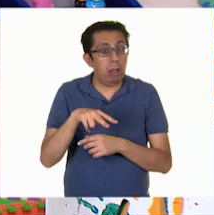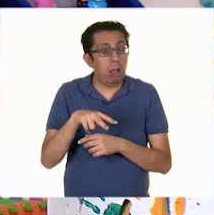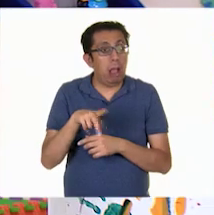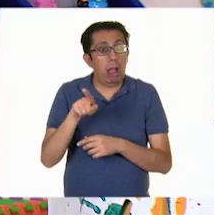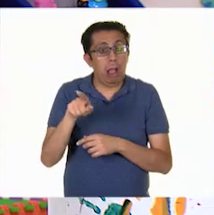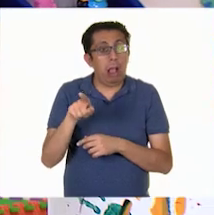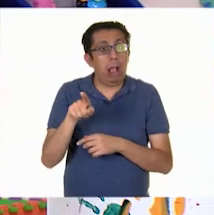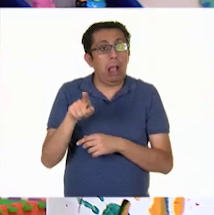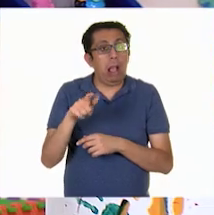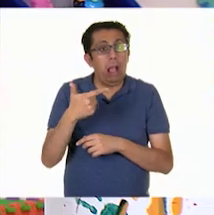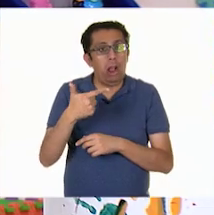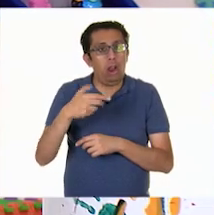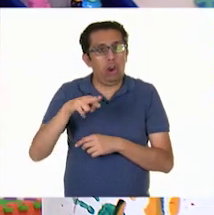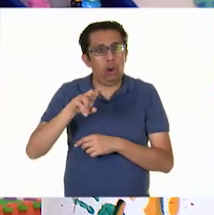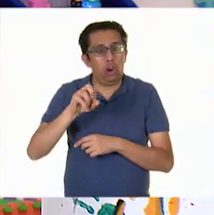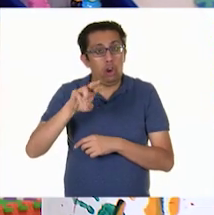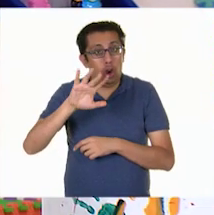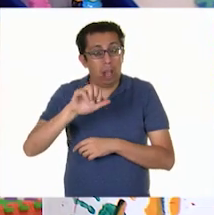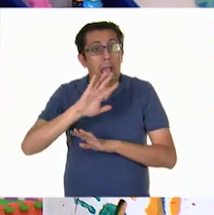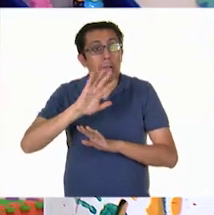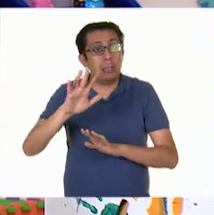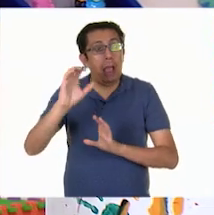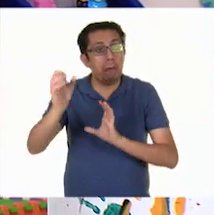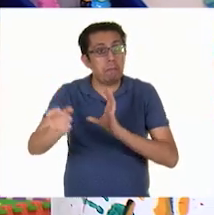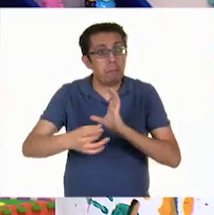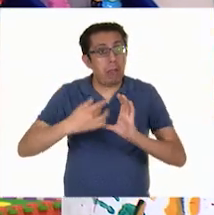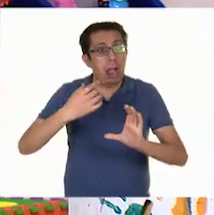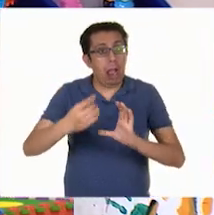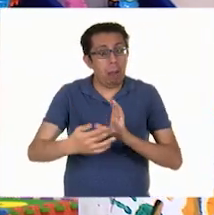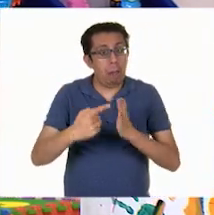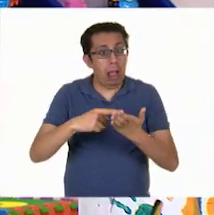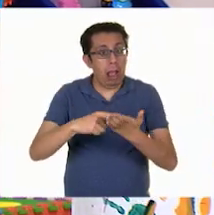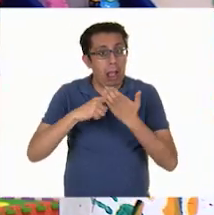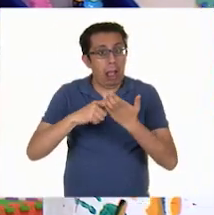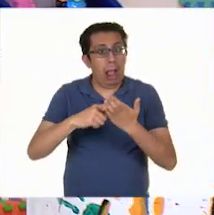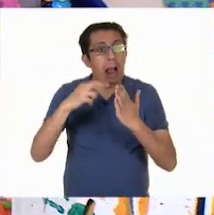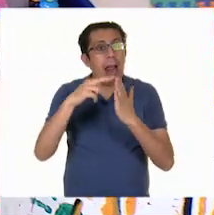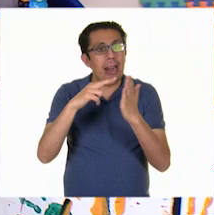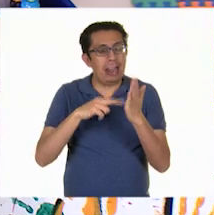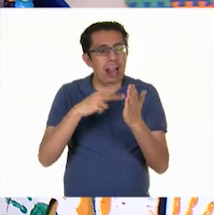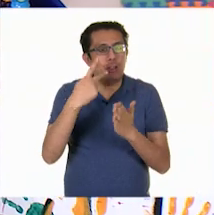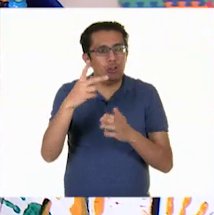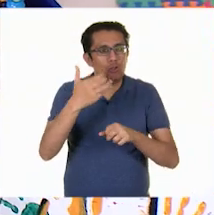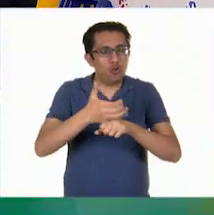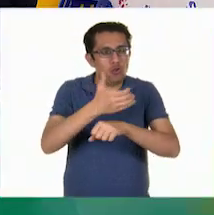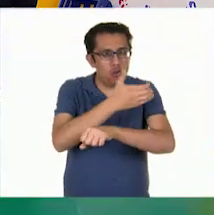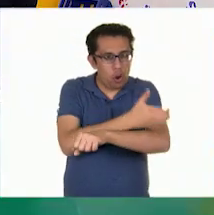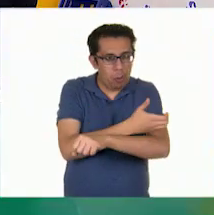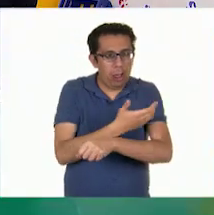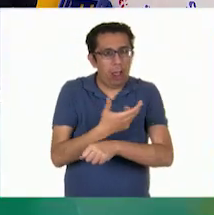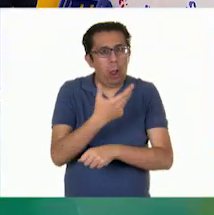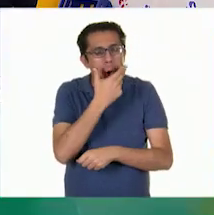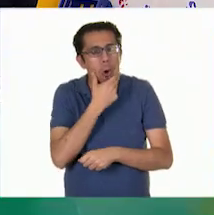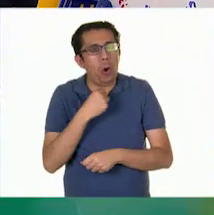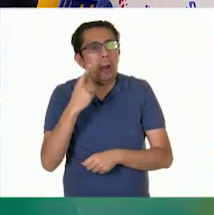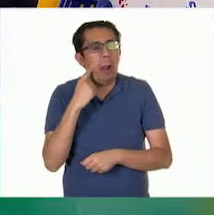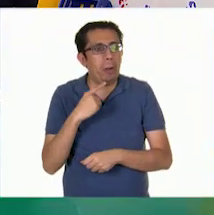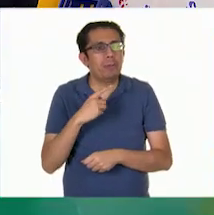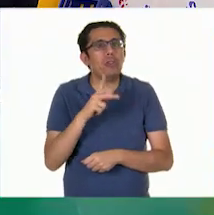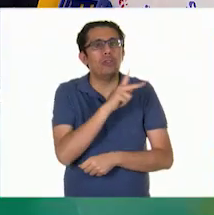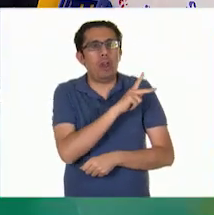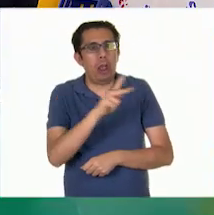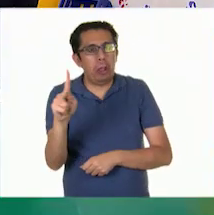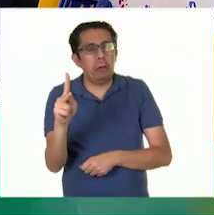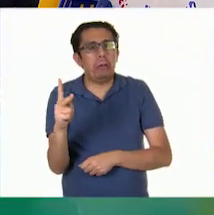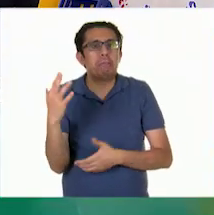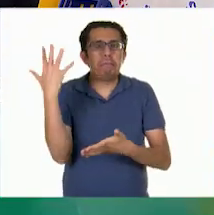está compartiendo algunas de las reglas que tienen sus compañeros y compañeras. Ah, qué bien, pues vamos a verlas y entre todas y todos vamos a